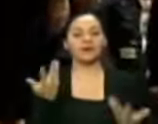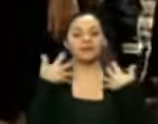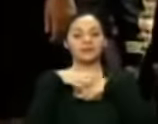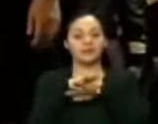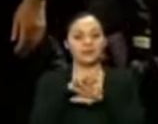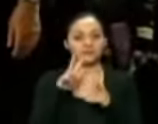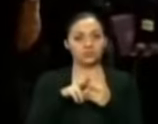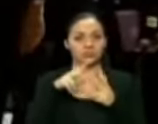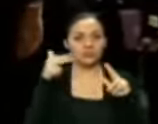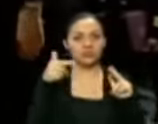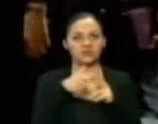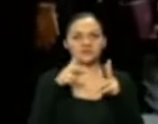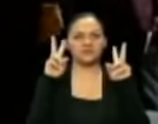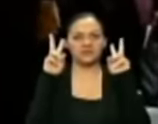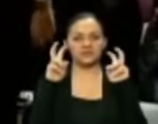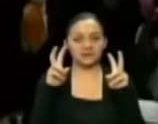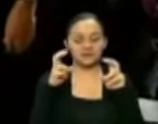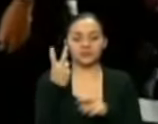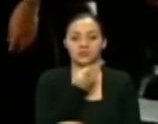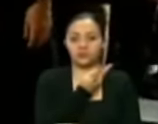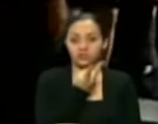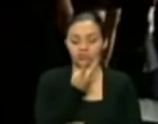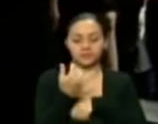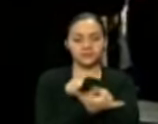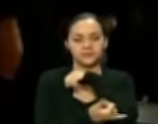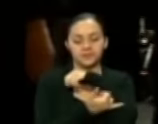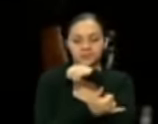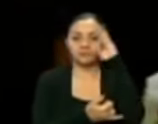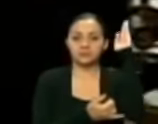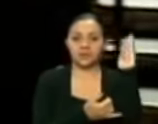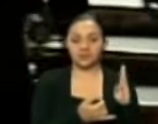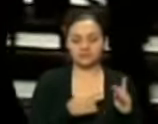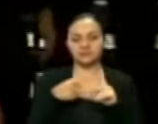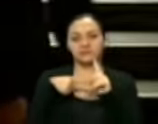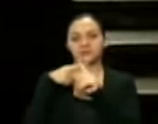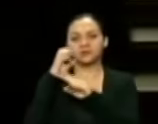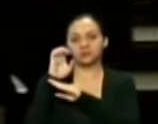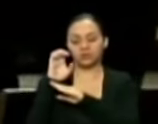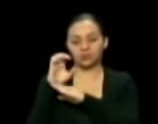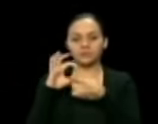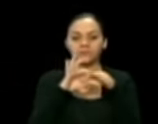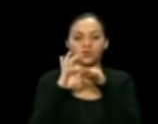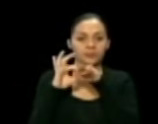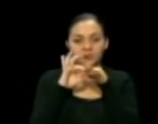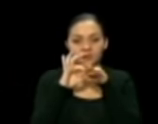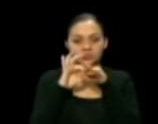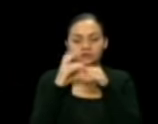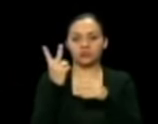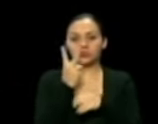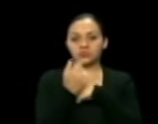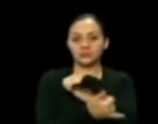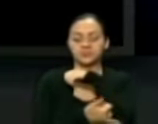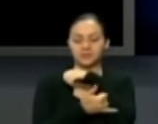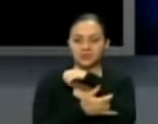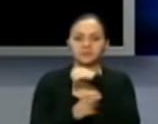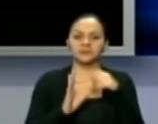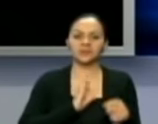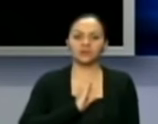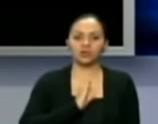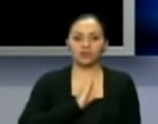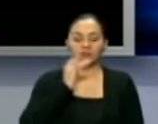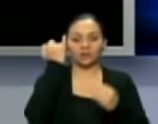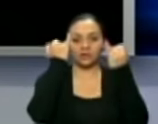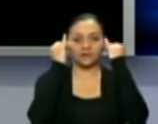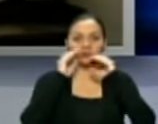integración regional, temas binacionales, la cooperación, la tecnología, innovación, temas en educación,